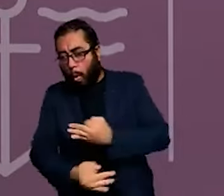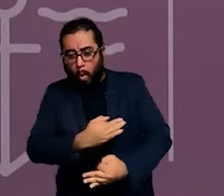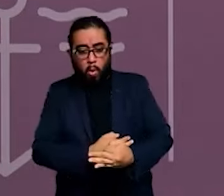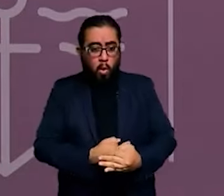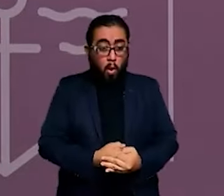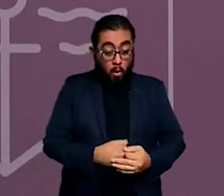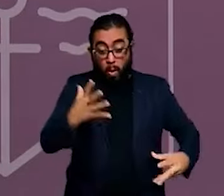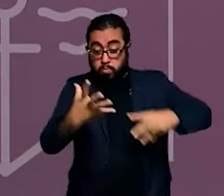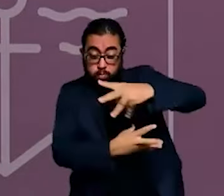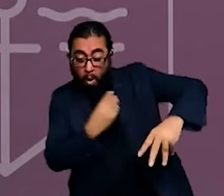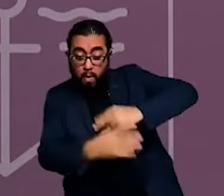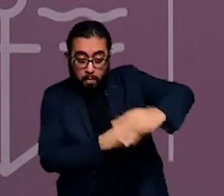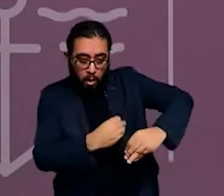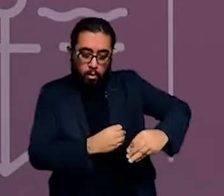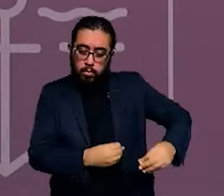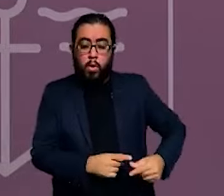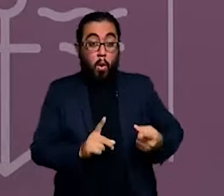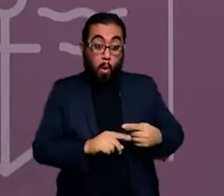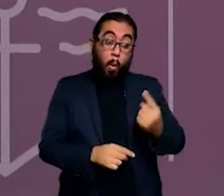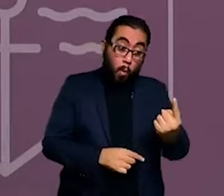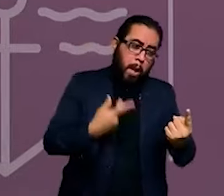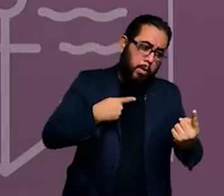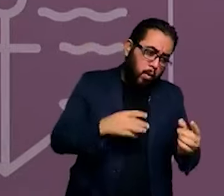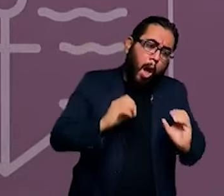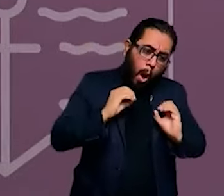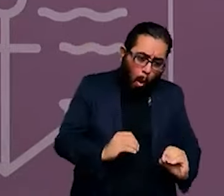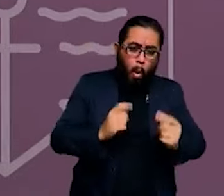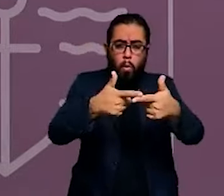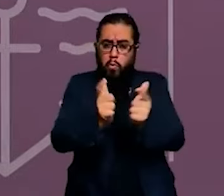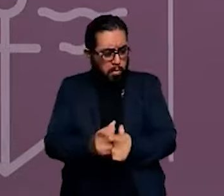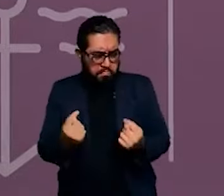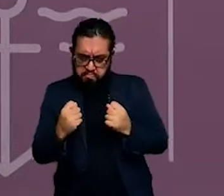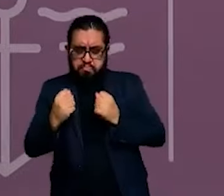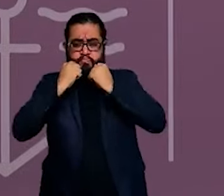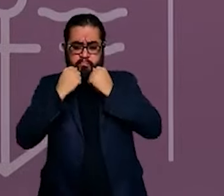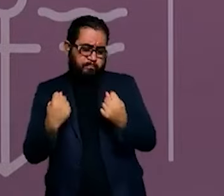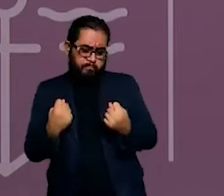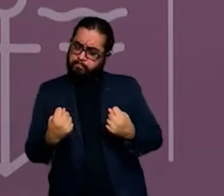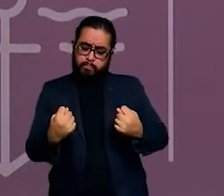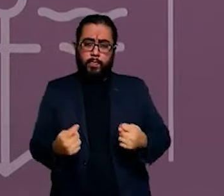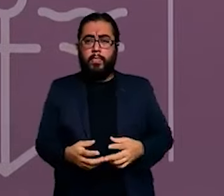violencia, una persona o un grupo, el grupo que sea, los grupos,